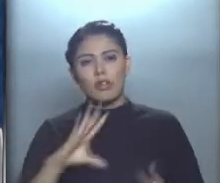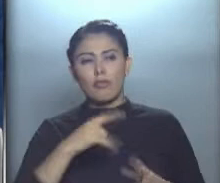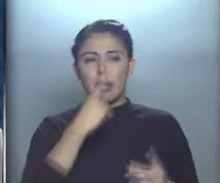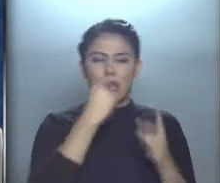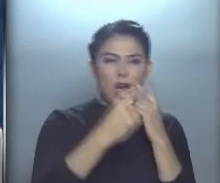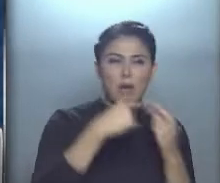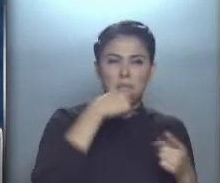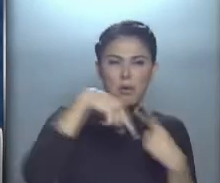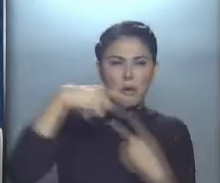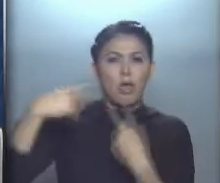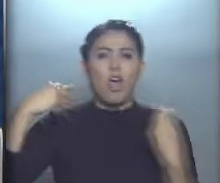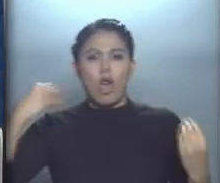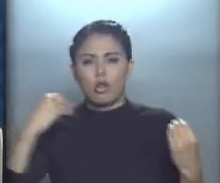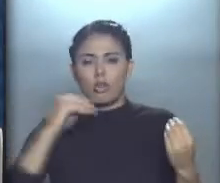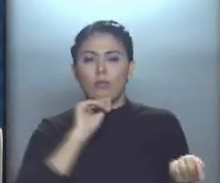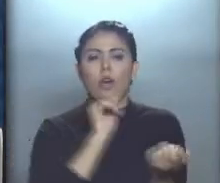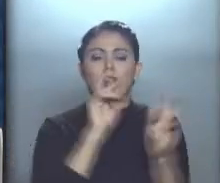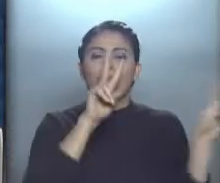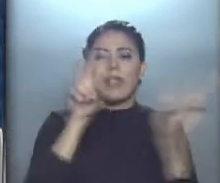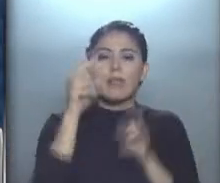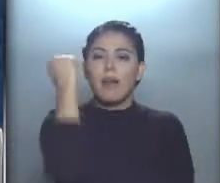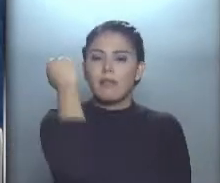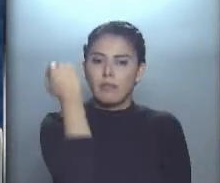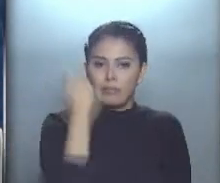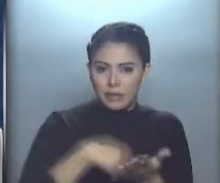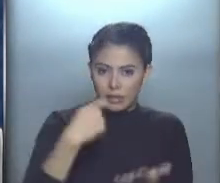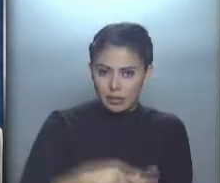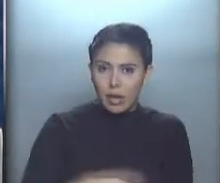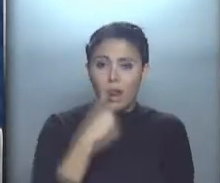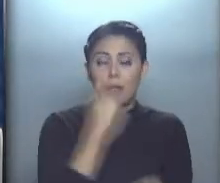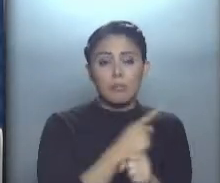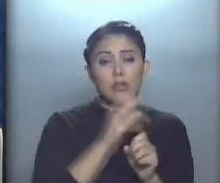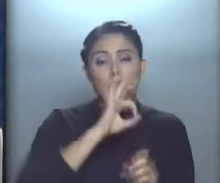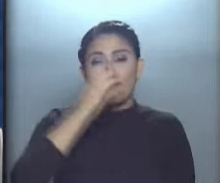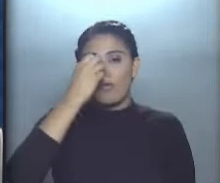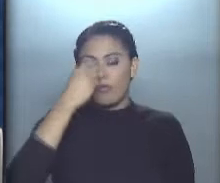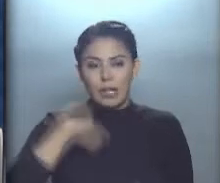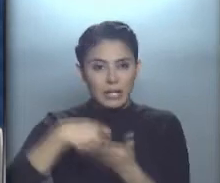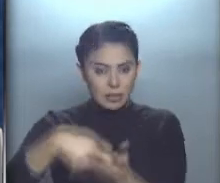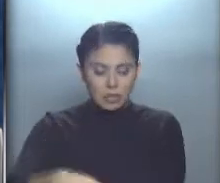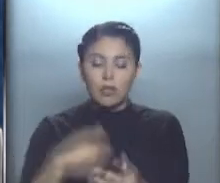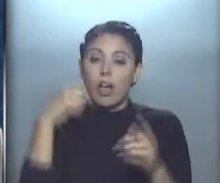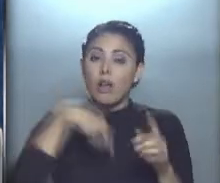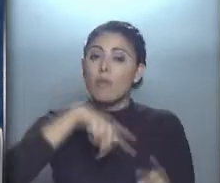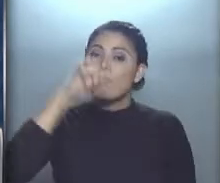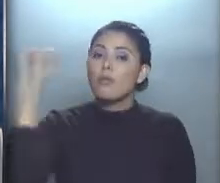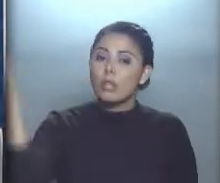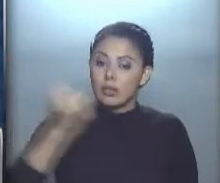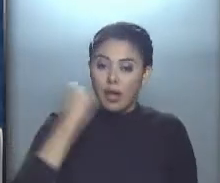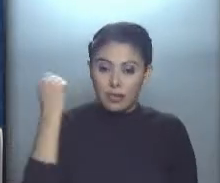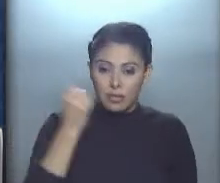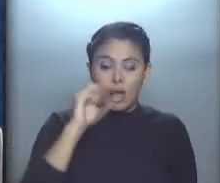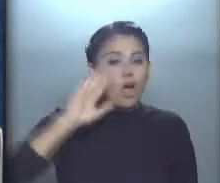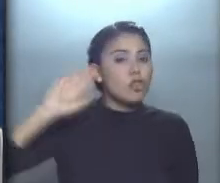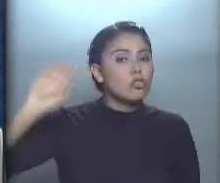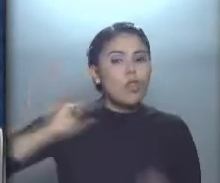comentarios respecto a la evolución del resultado fiscal, tanto el resultado fiscal primario y o financiero. Lo importante es que todo